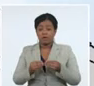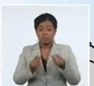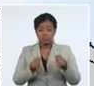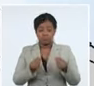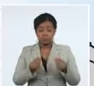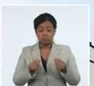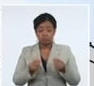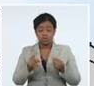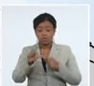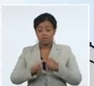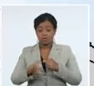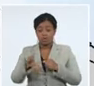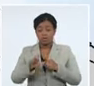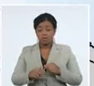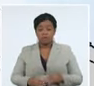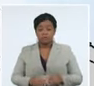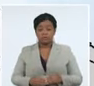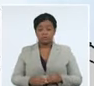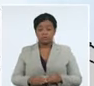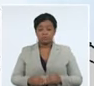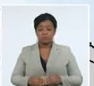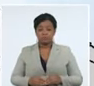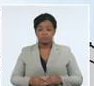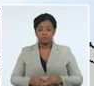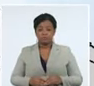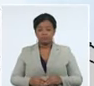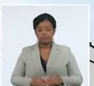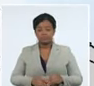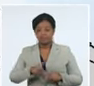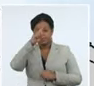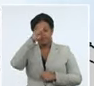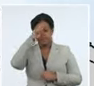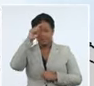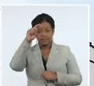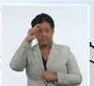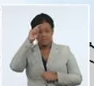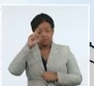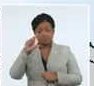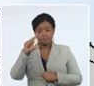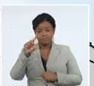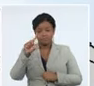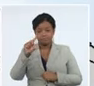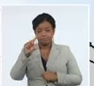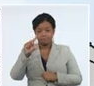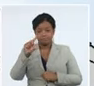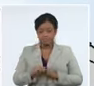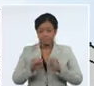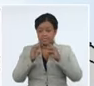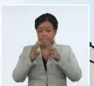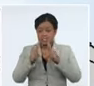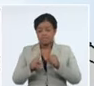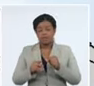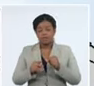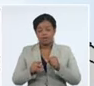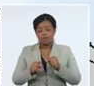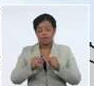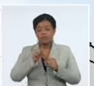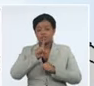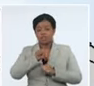su territorio. Santi Espíritu disminuyendo, una cifra de